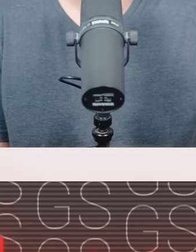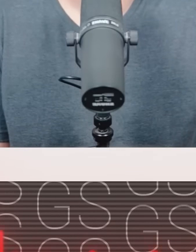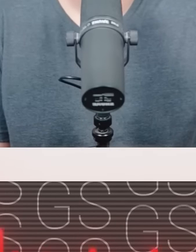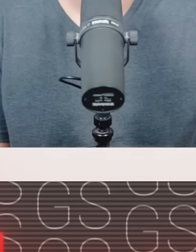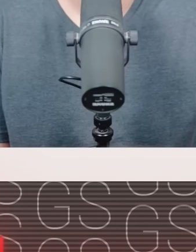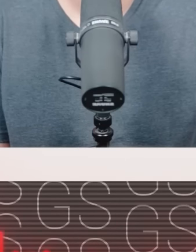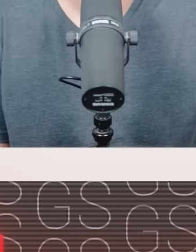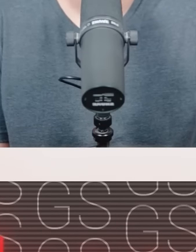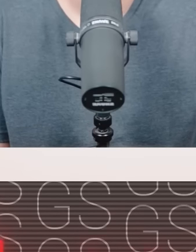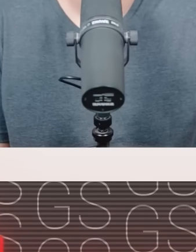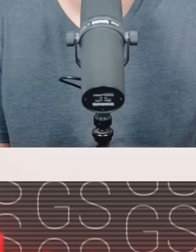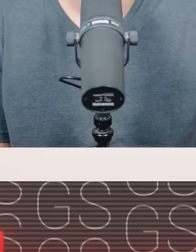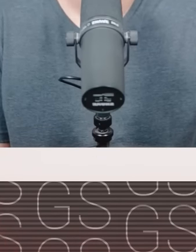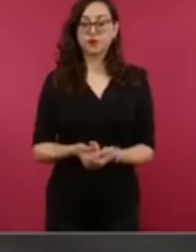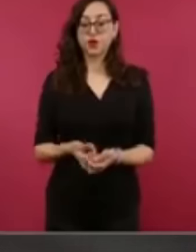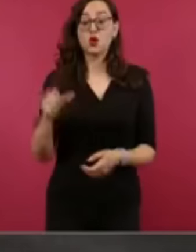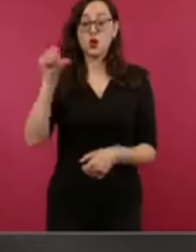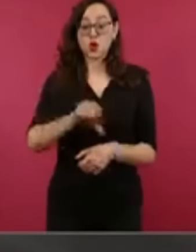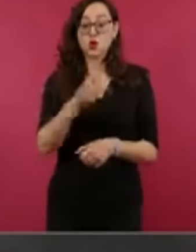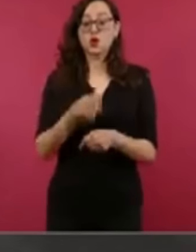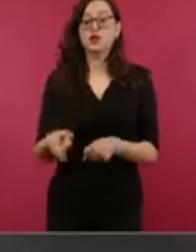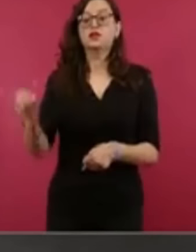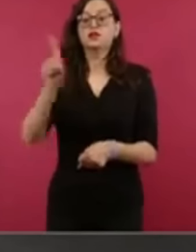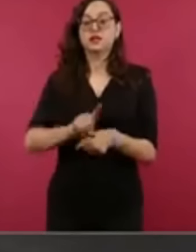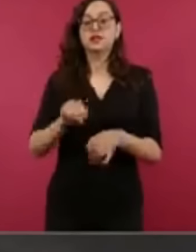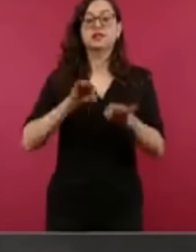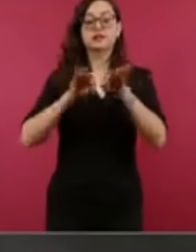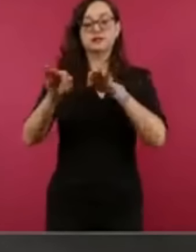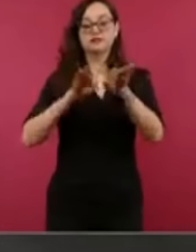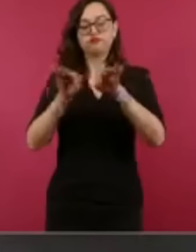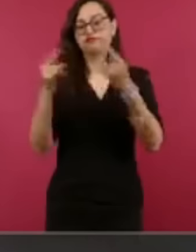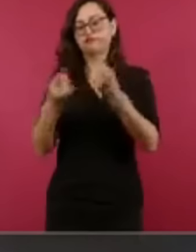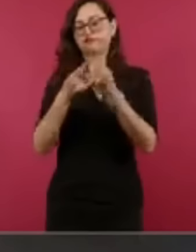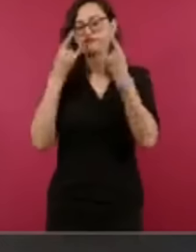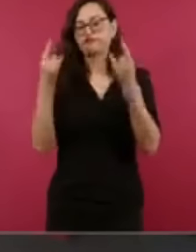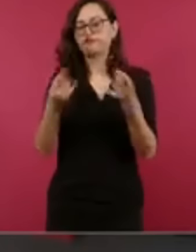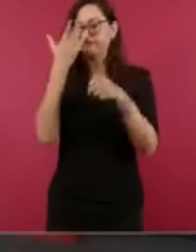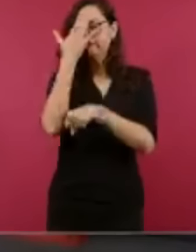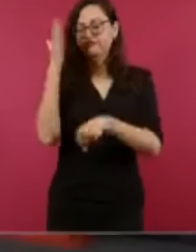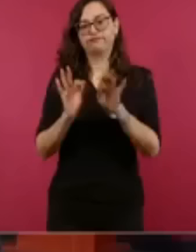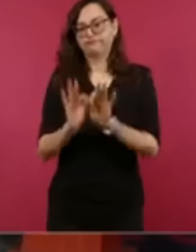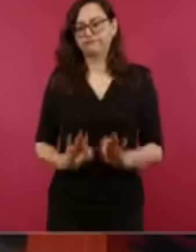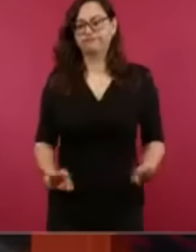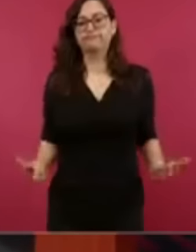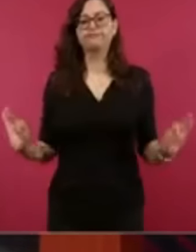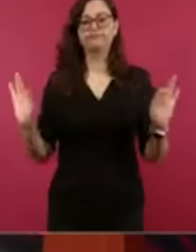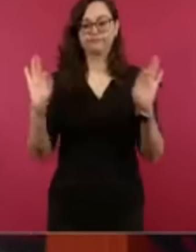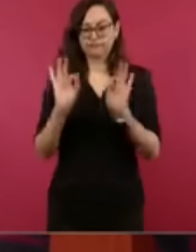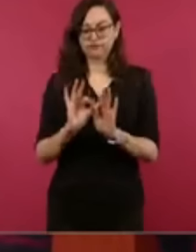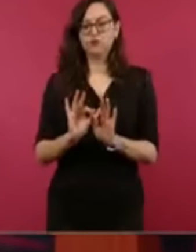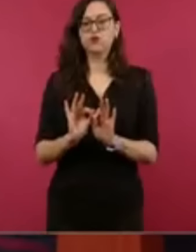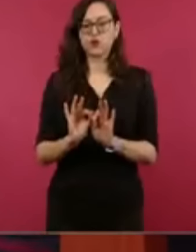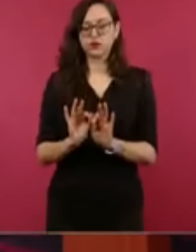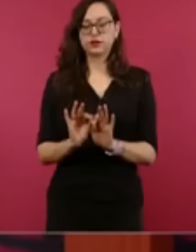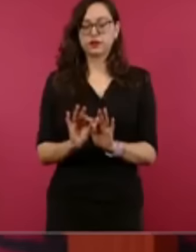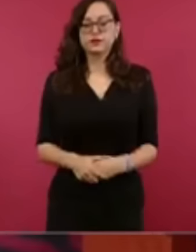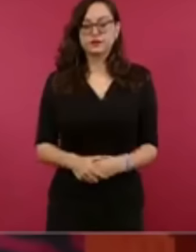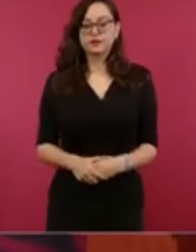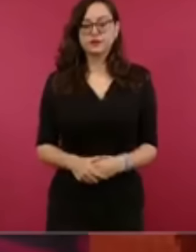que sucedió el día de hoy en la conferencia mañanera. Es un día histórico, muy importante, para